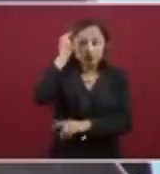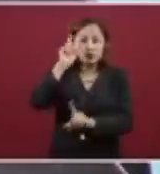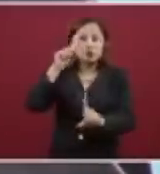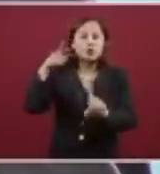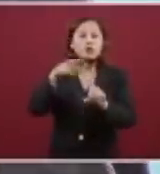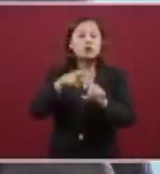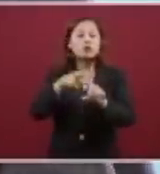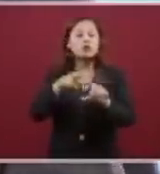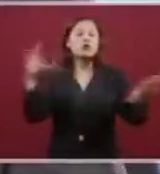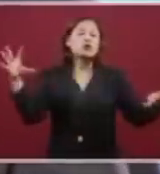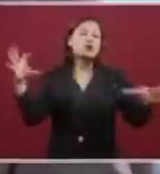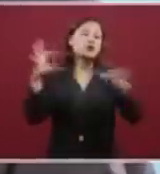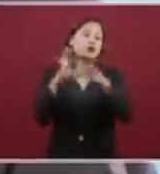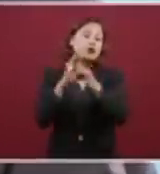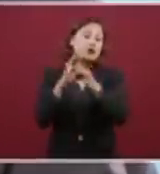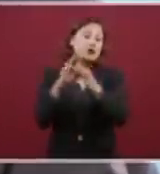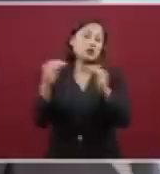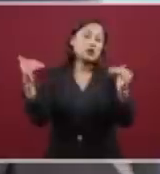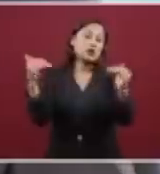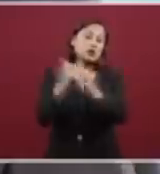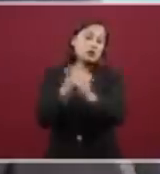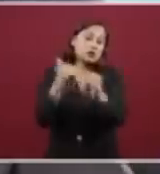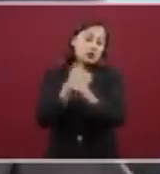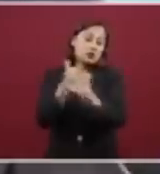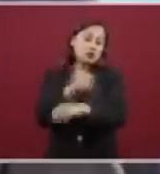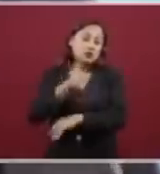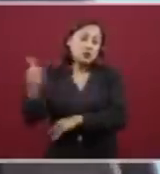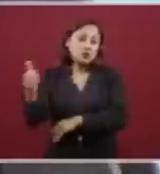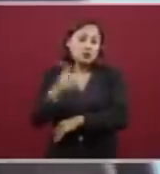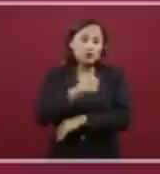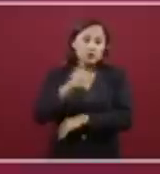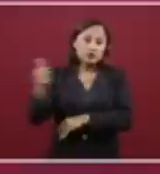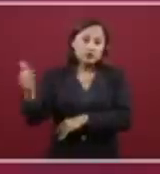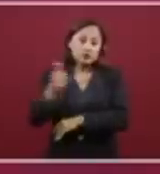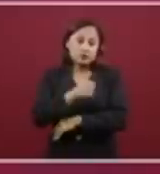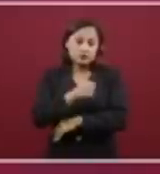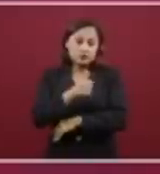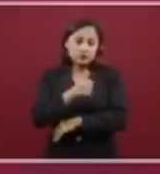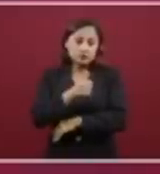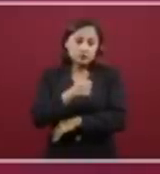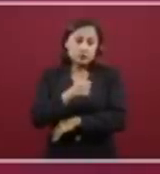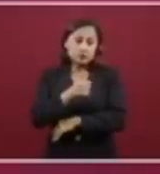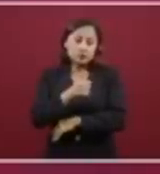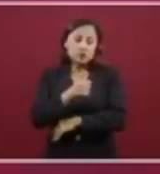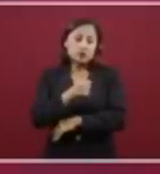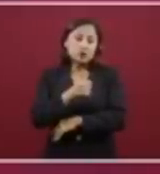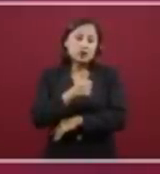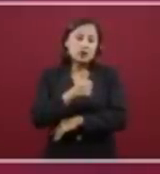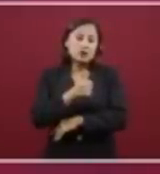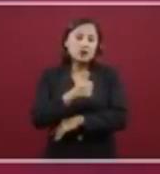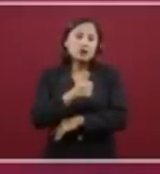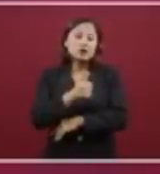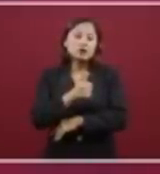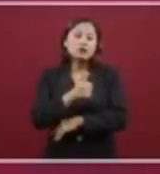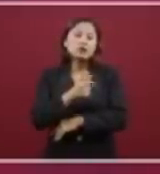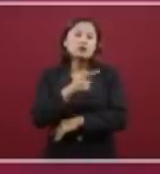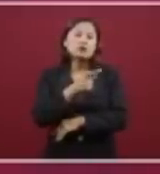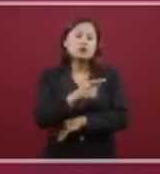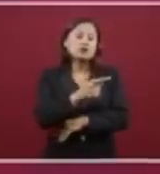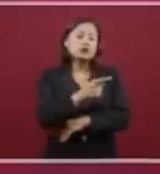comunicación que sea confinada con la idea de que haya el servicio público o directo de un aeropuerto